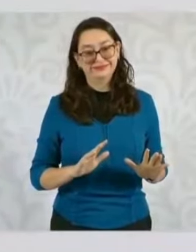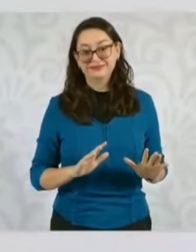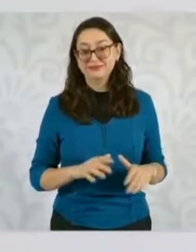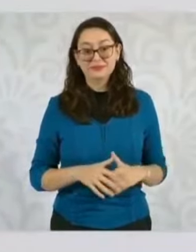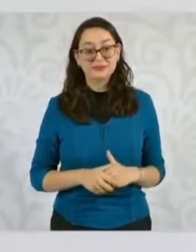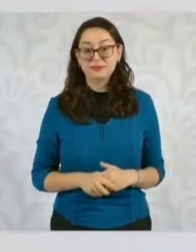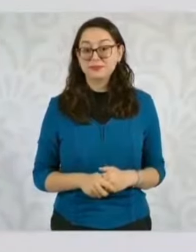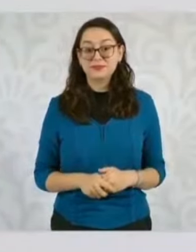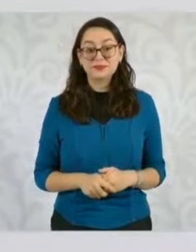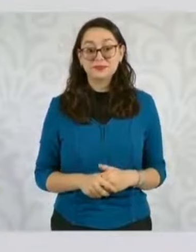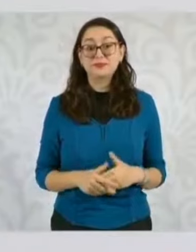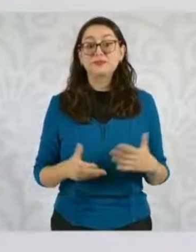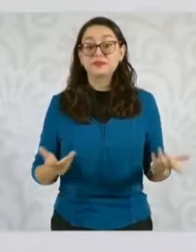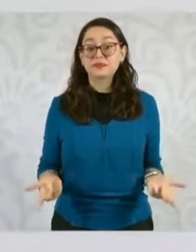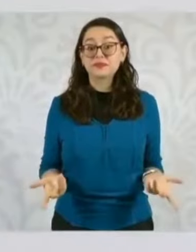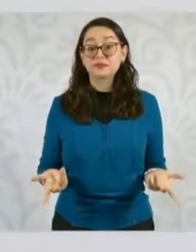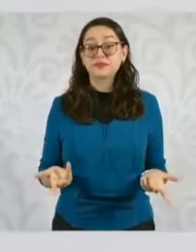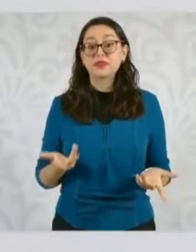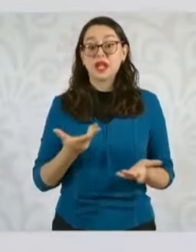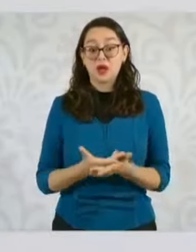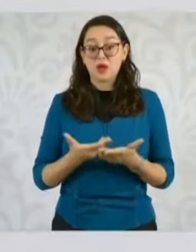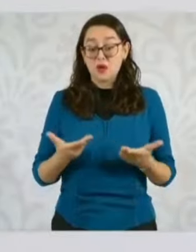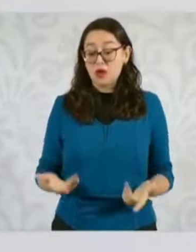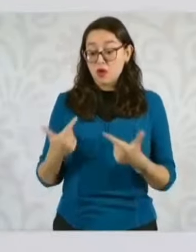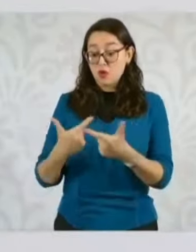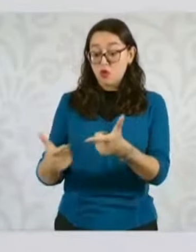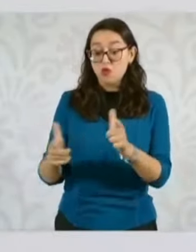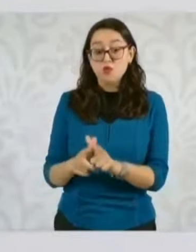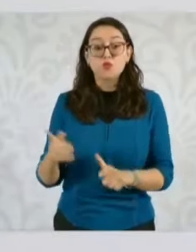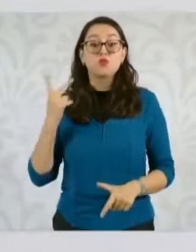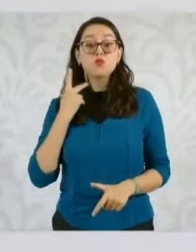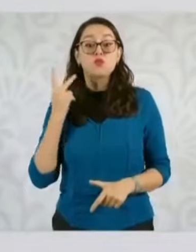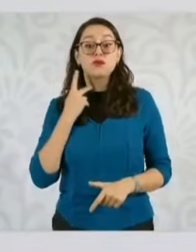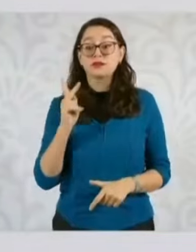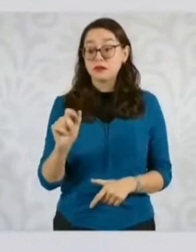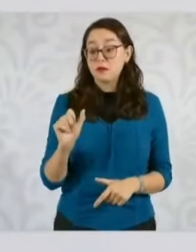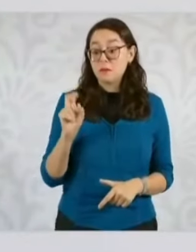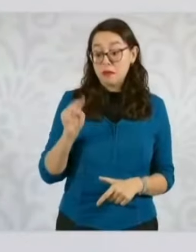el presidente del PAN es el que ahora dice que se reconozca el delito de